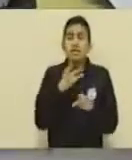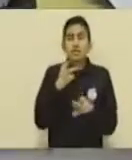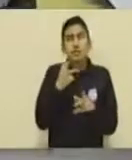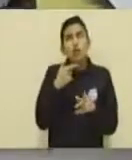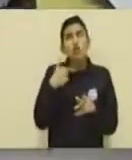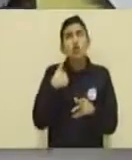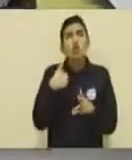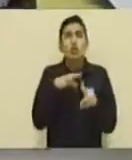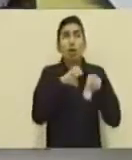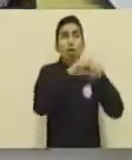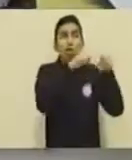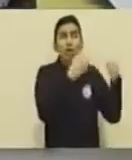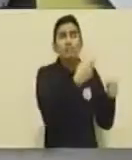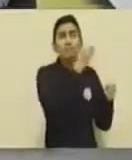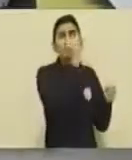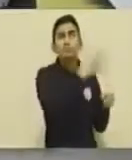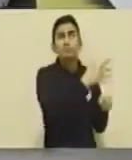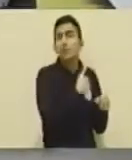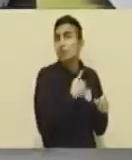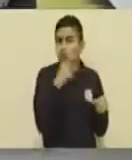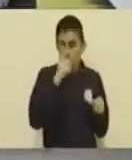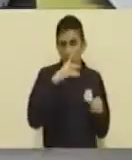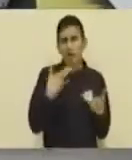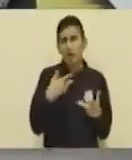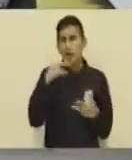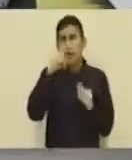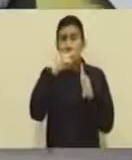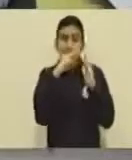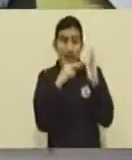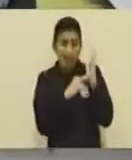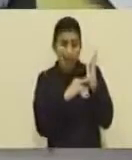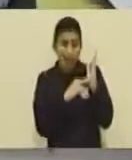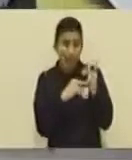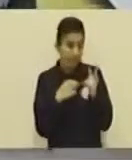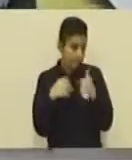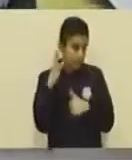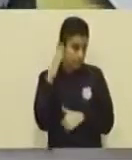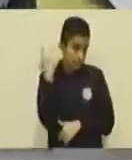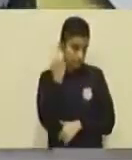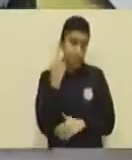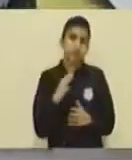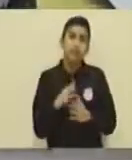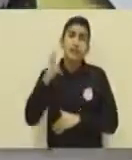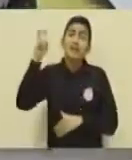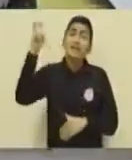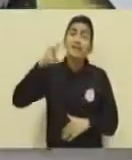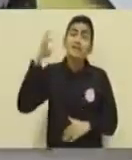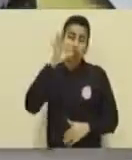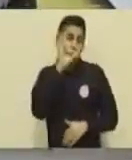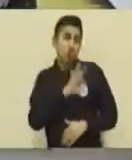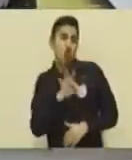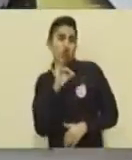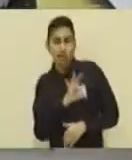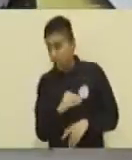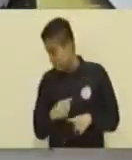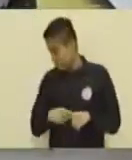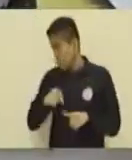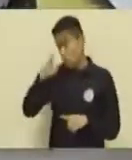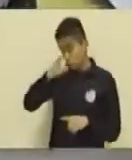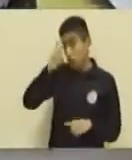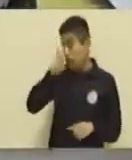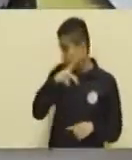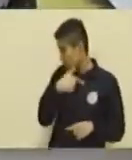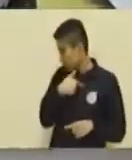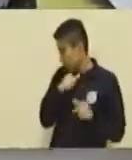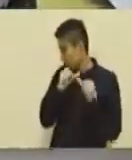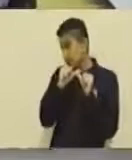no quiere decir que vamos a romper las reglas, porque las reglas y las normas están por algo, ¿verdad? O sea, son necesarias en la sociedad, pero sí